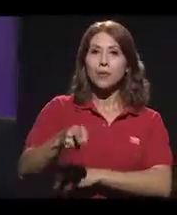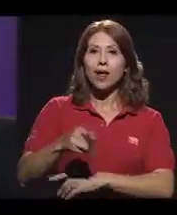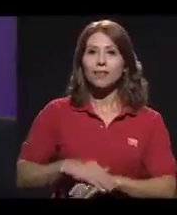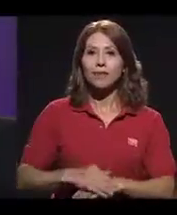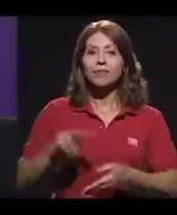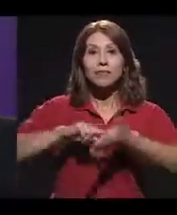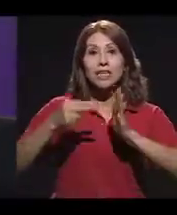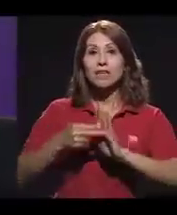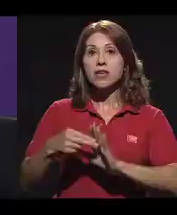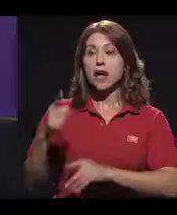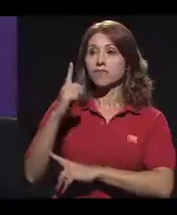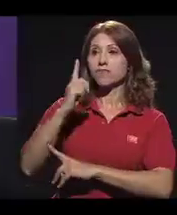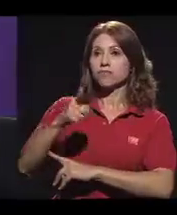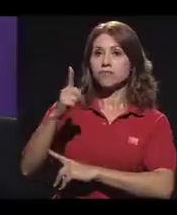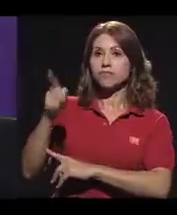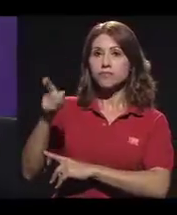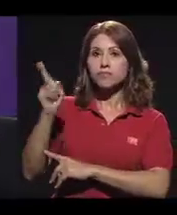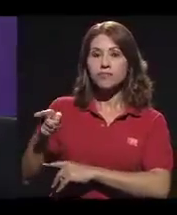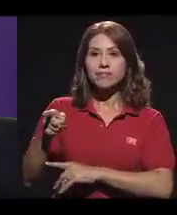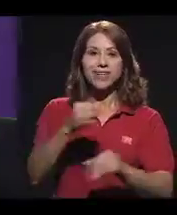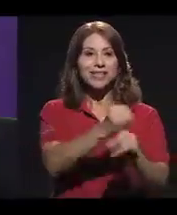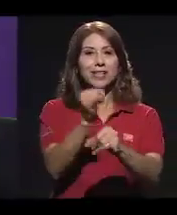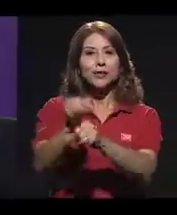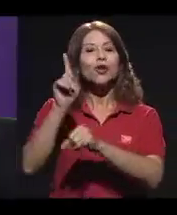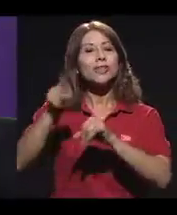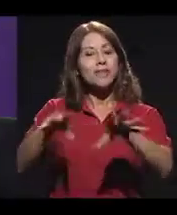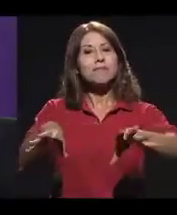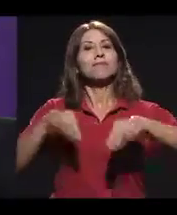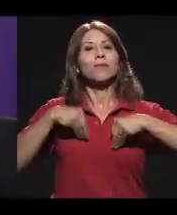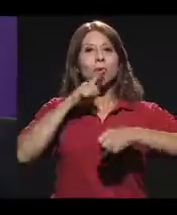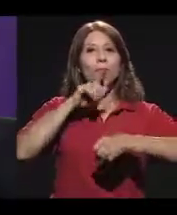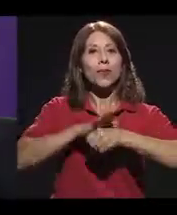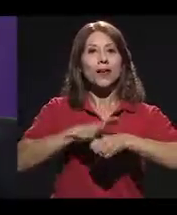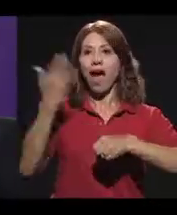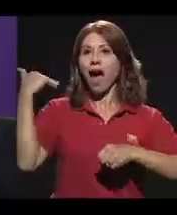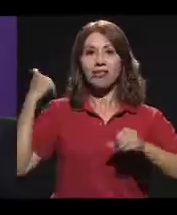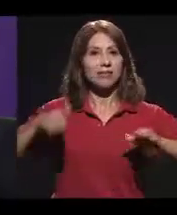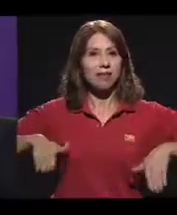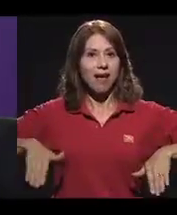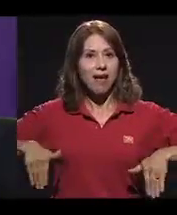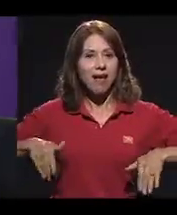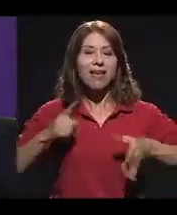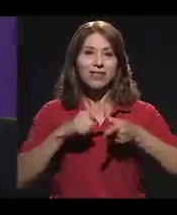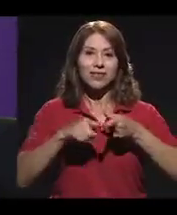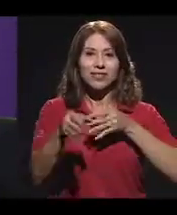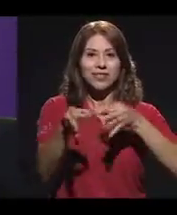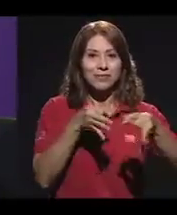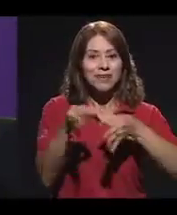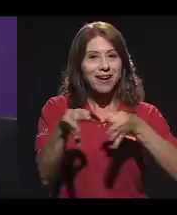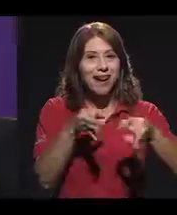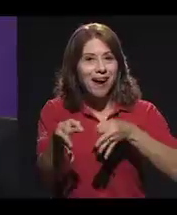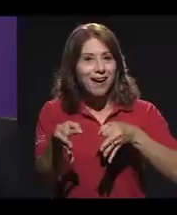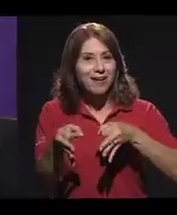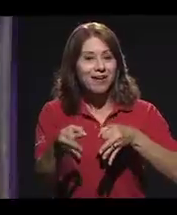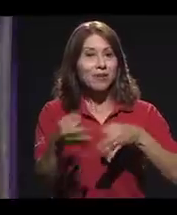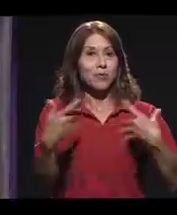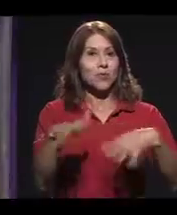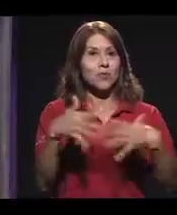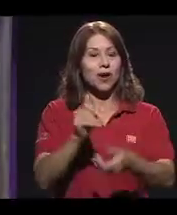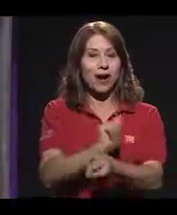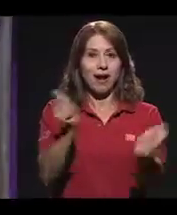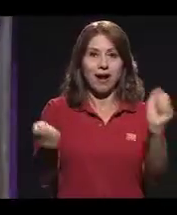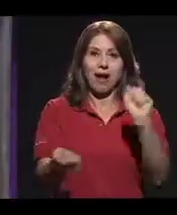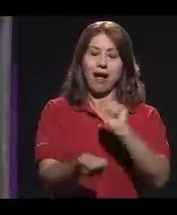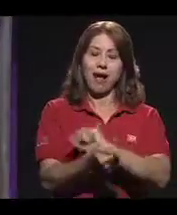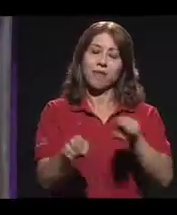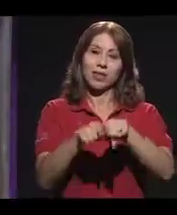las instituciones tienen que cumplir lo que el Consejo dicta en esta materia. Antes no era así. Explicar, ¿verdad?, el cambio, uno de los más